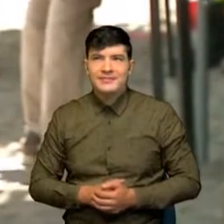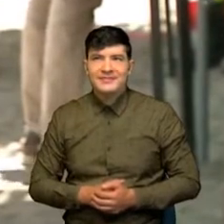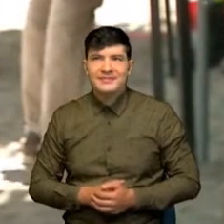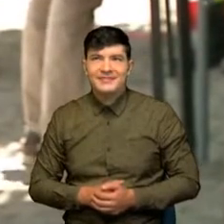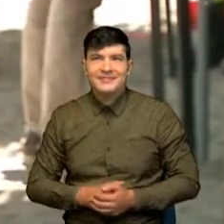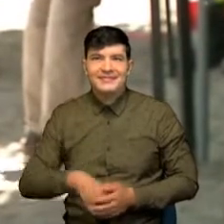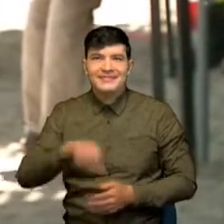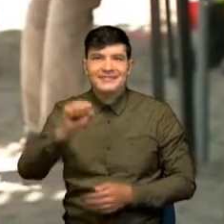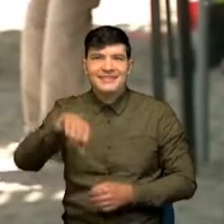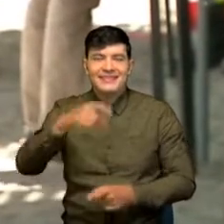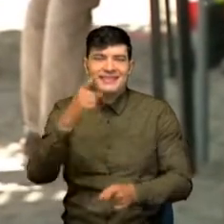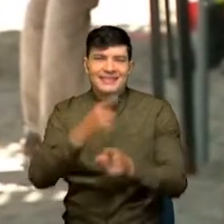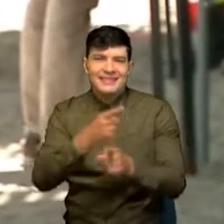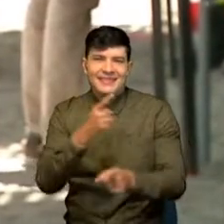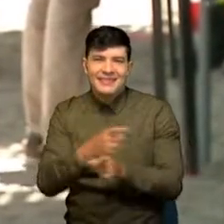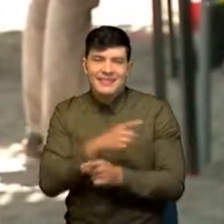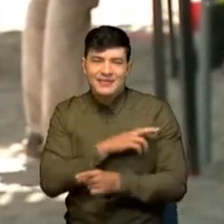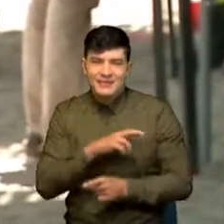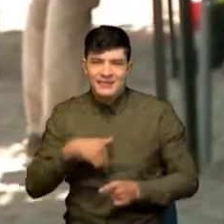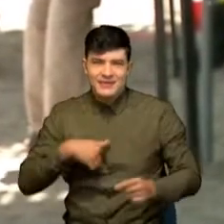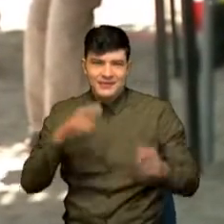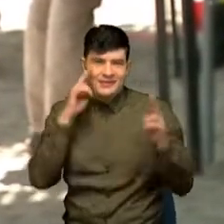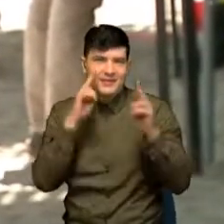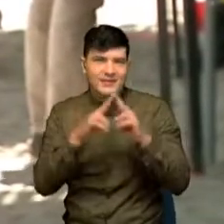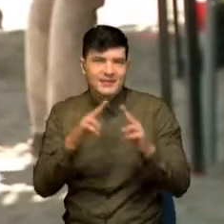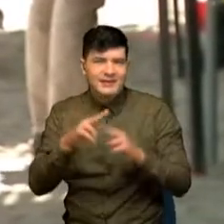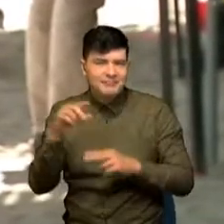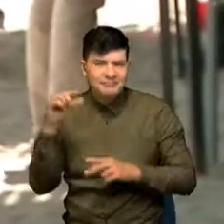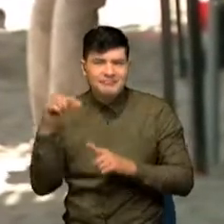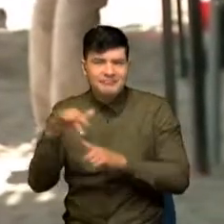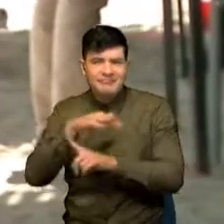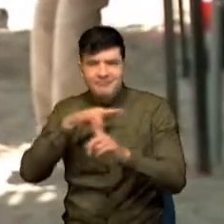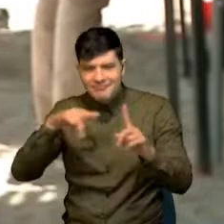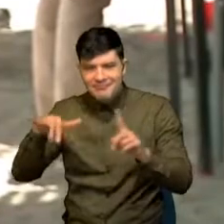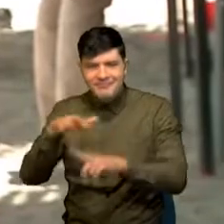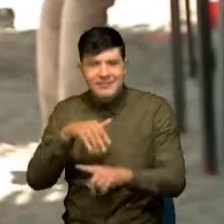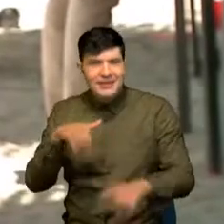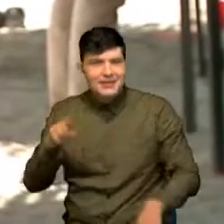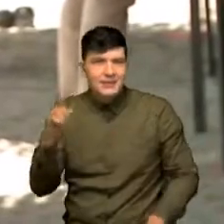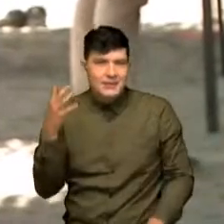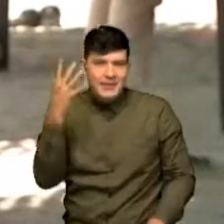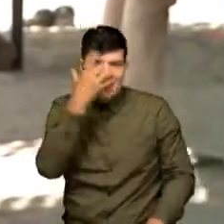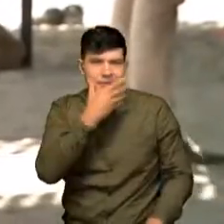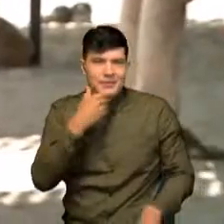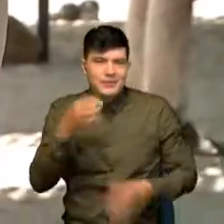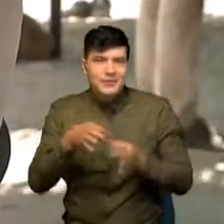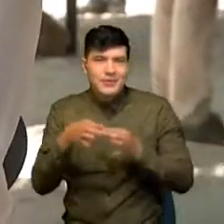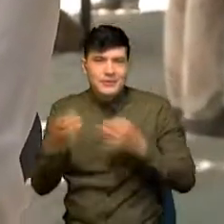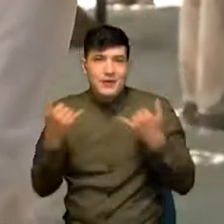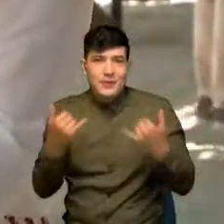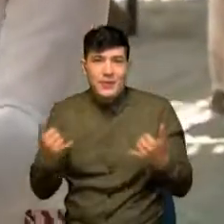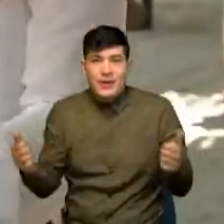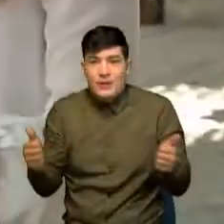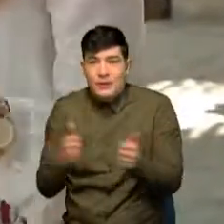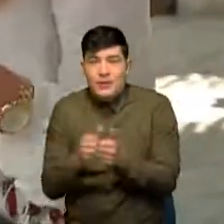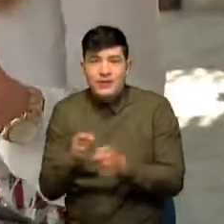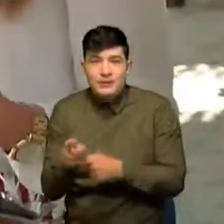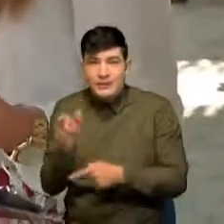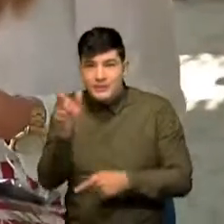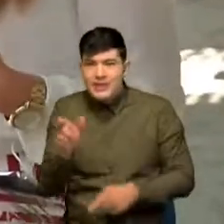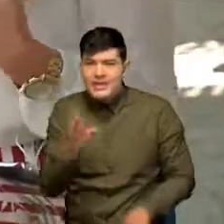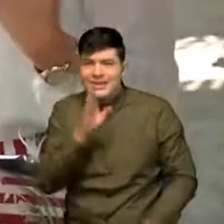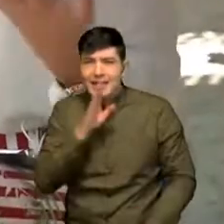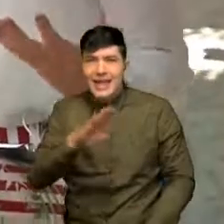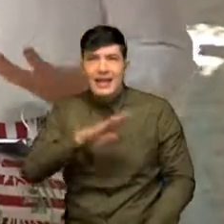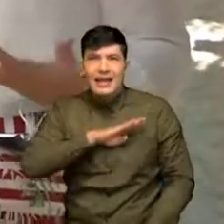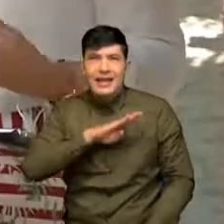Muy bien, pues precisamente conocíamos un poco el contexto de este bello municipio. Para eso nos acompaña hoy el alcalde Dani Ramírez para